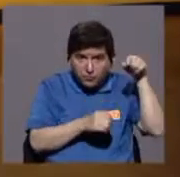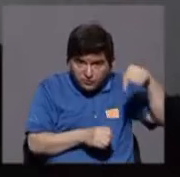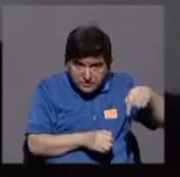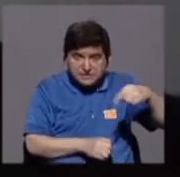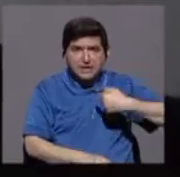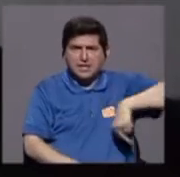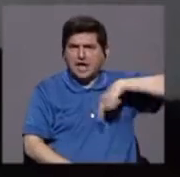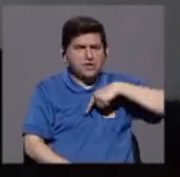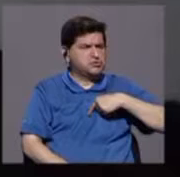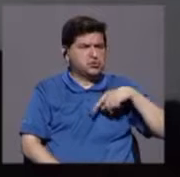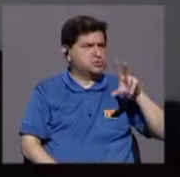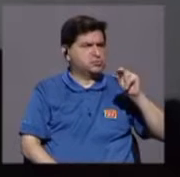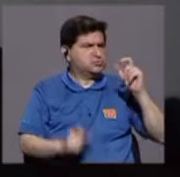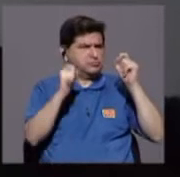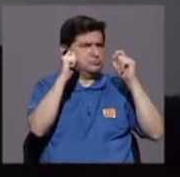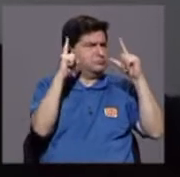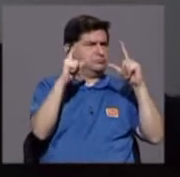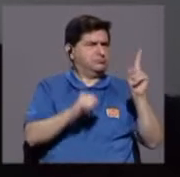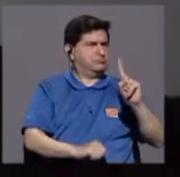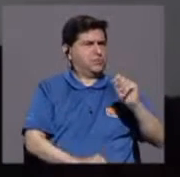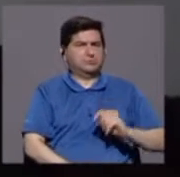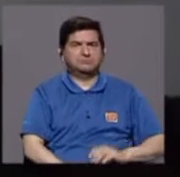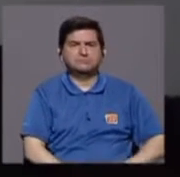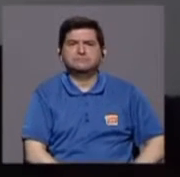nos sorprende tanto porque